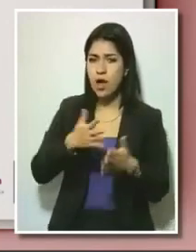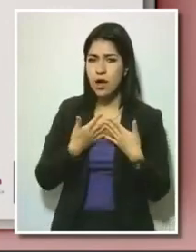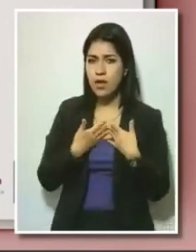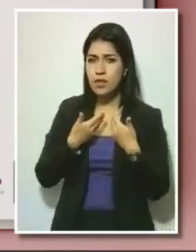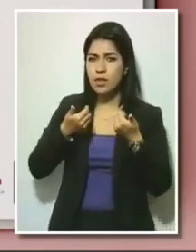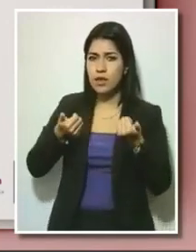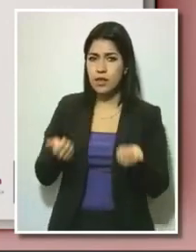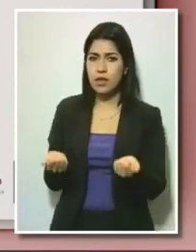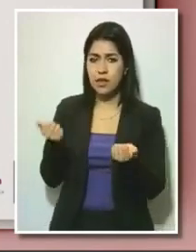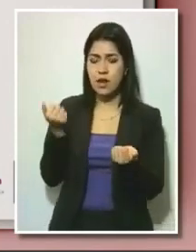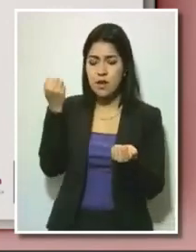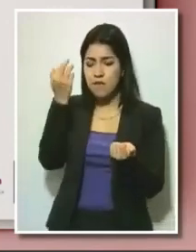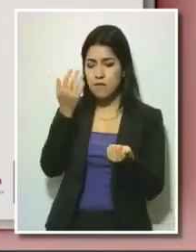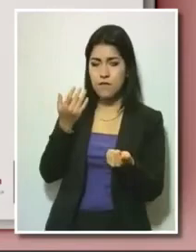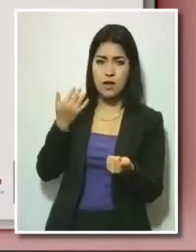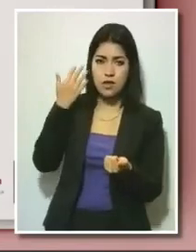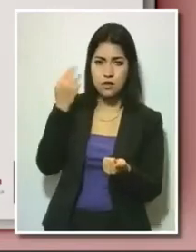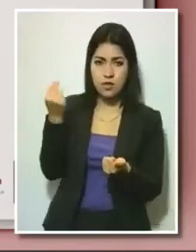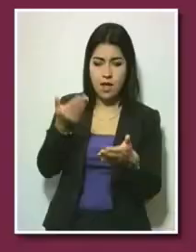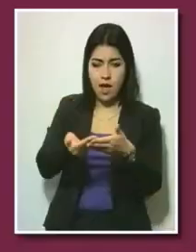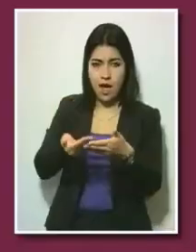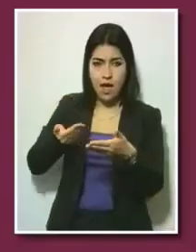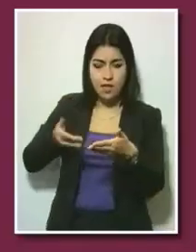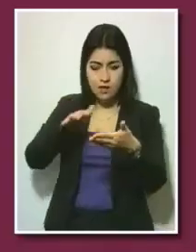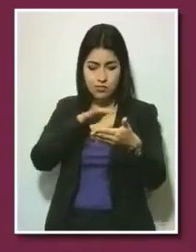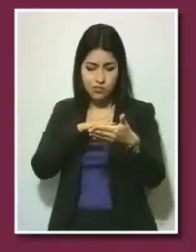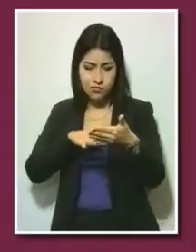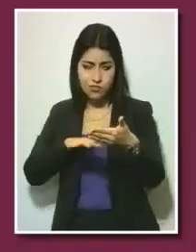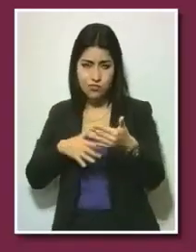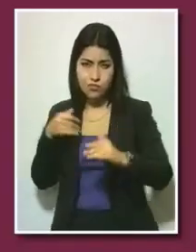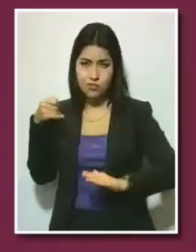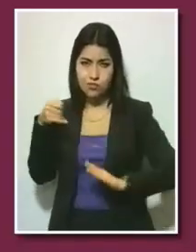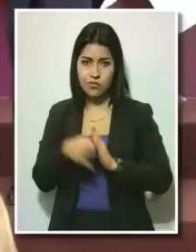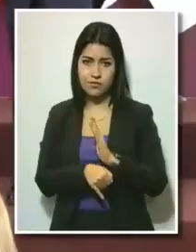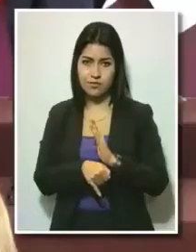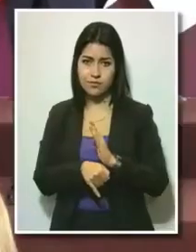interpretación. Vayamos a los libros.